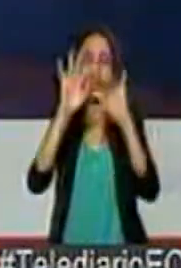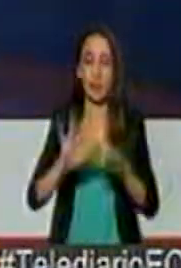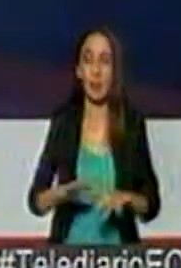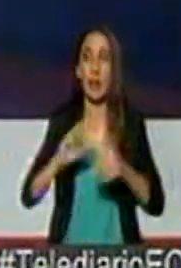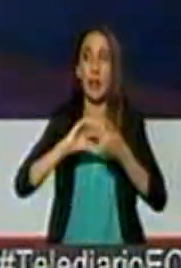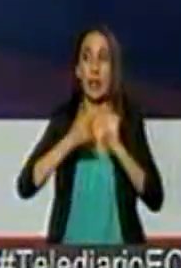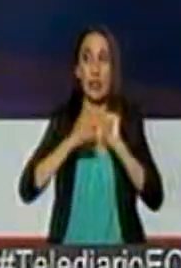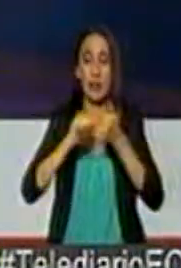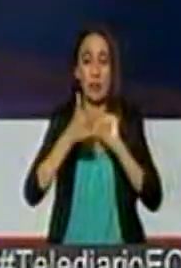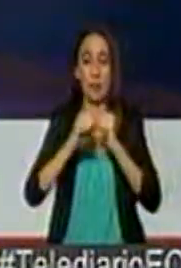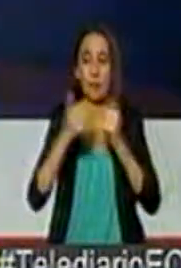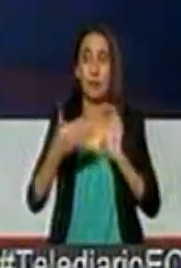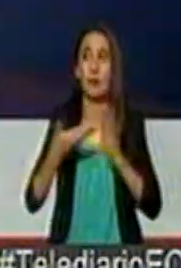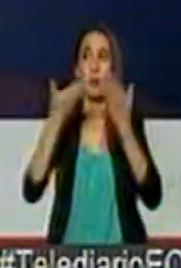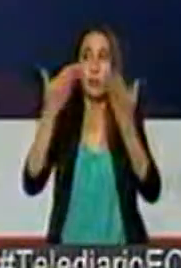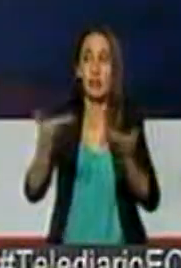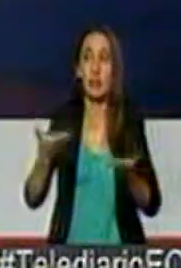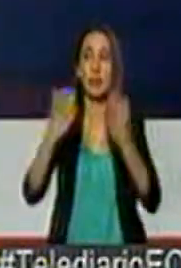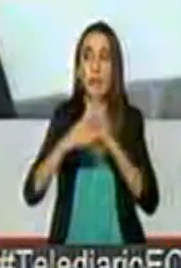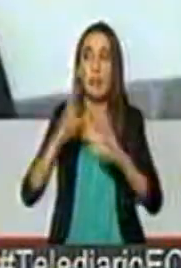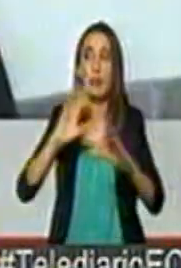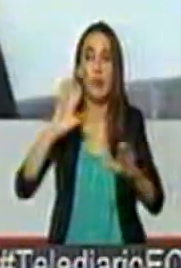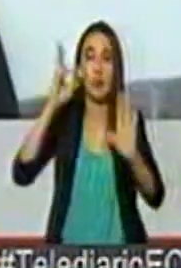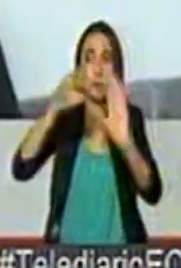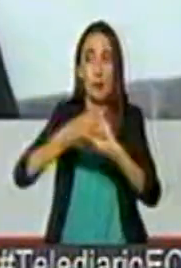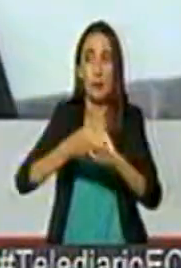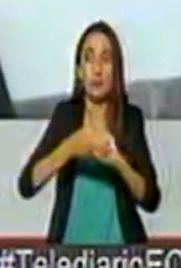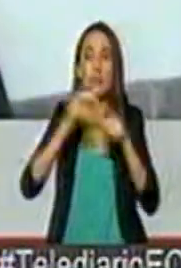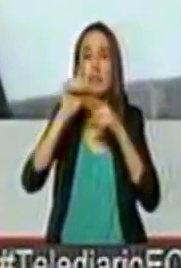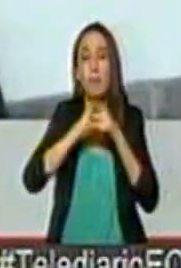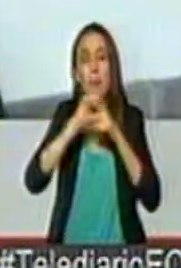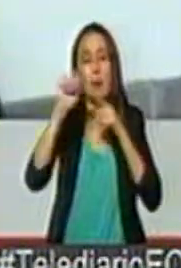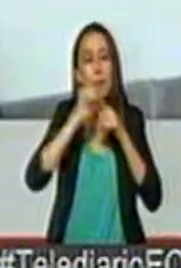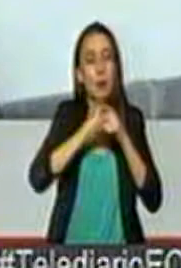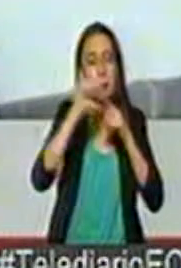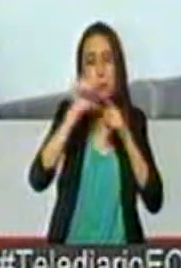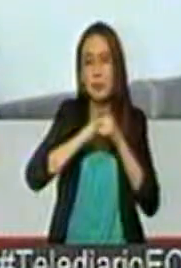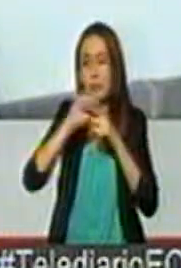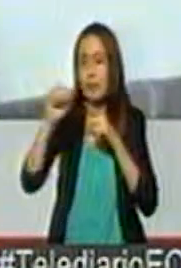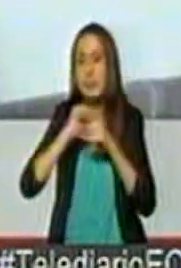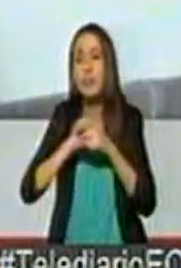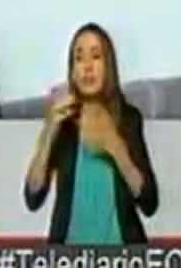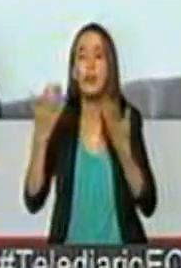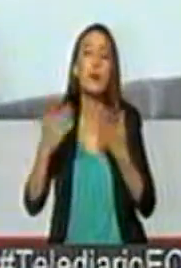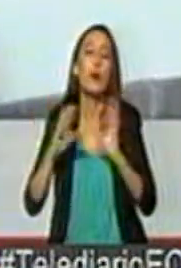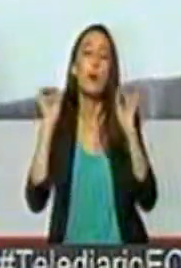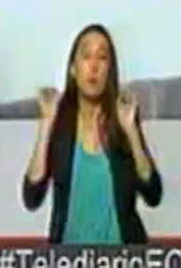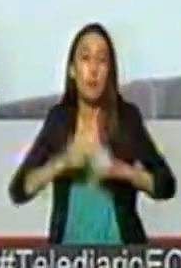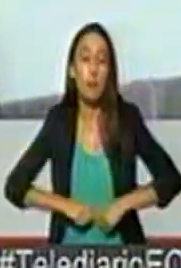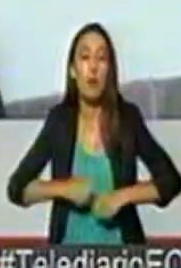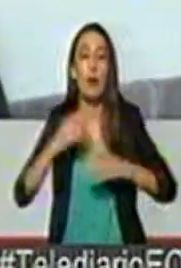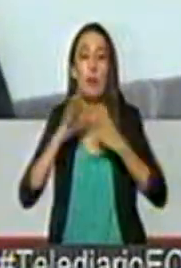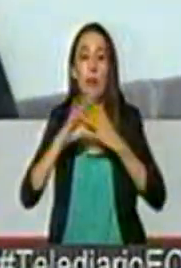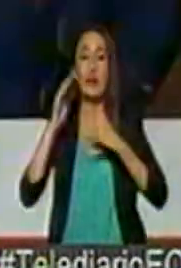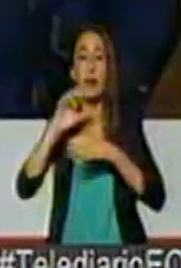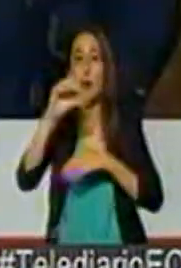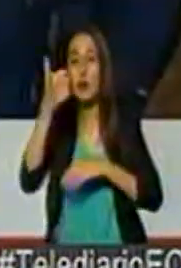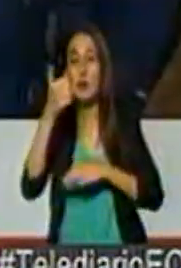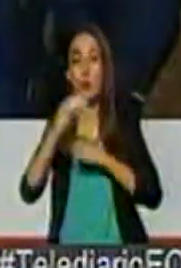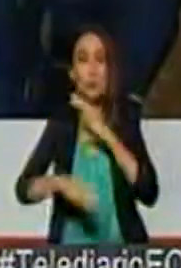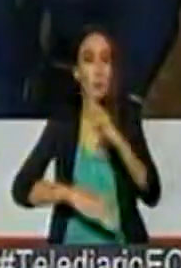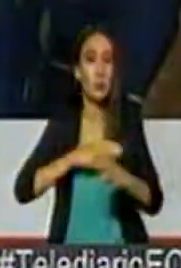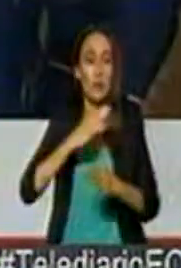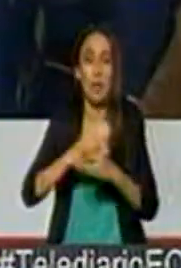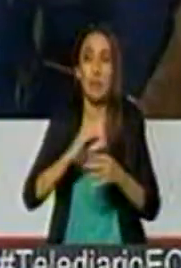de $88.000 en la participación. En preparaciones internacionales, en la posibilidad de clasificaciones. Ellos